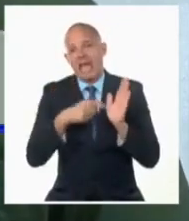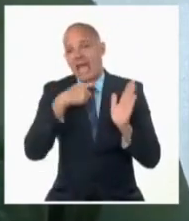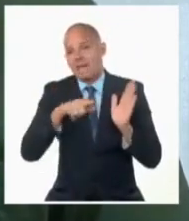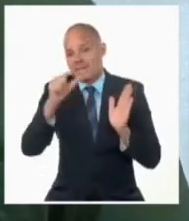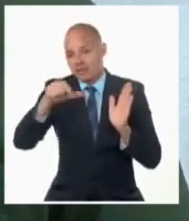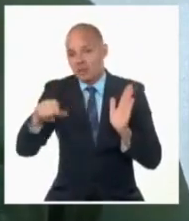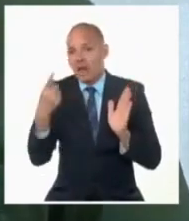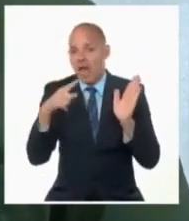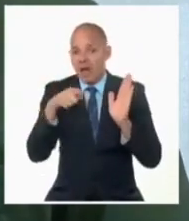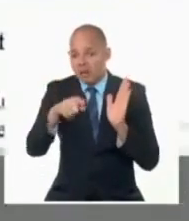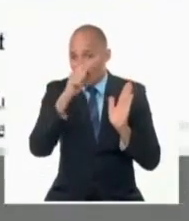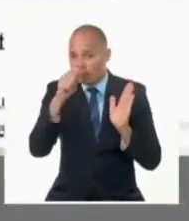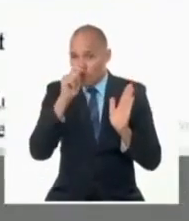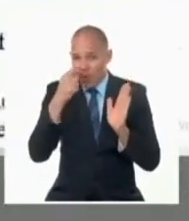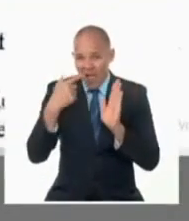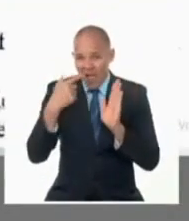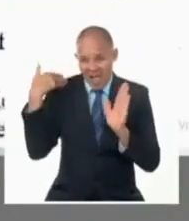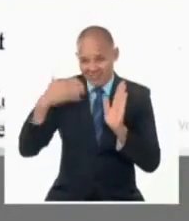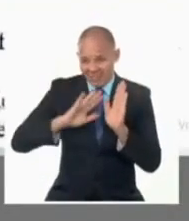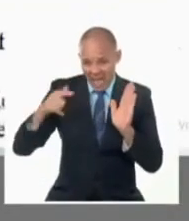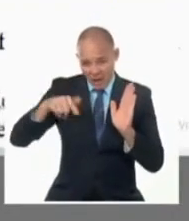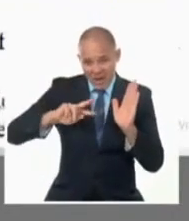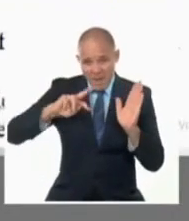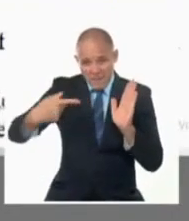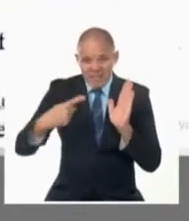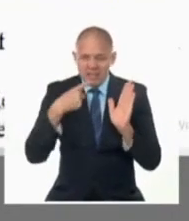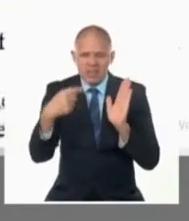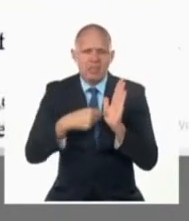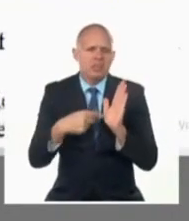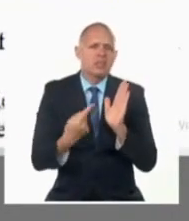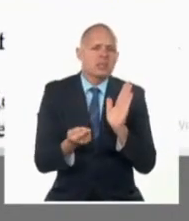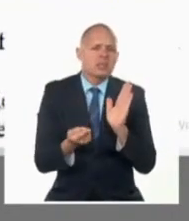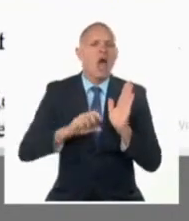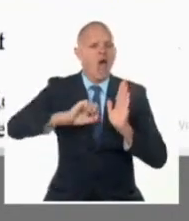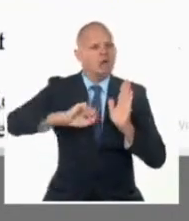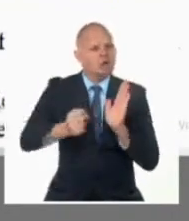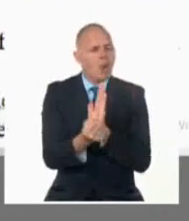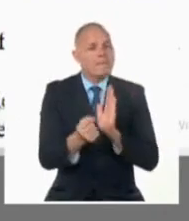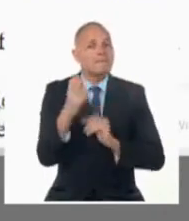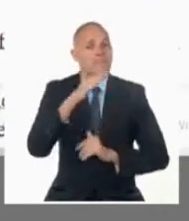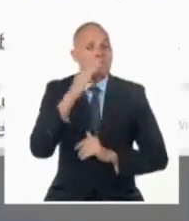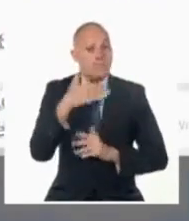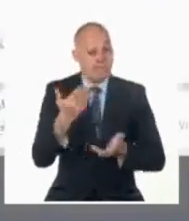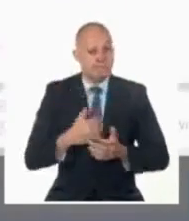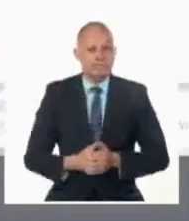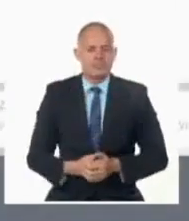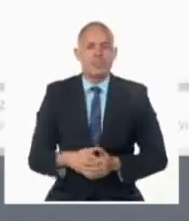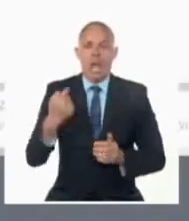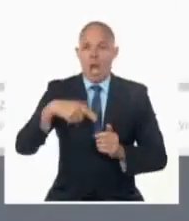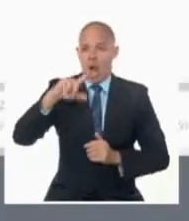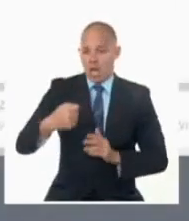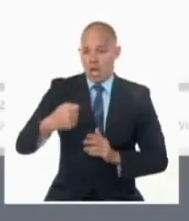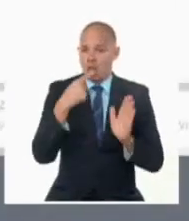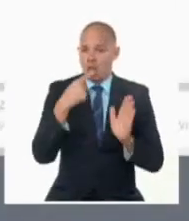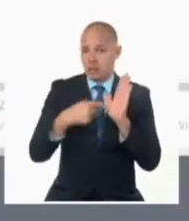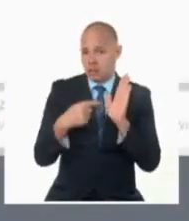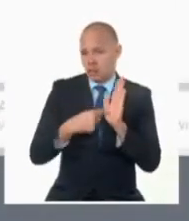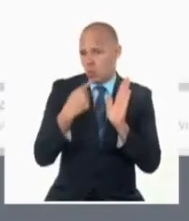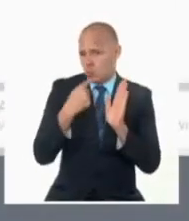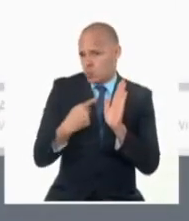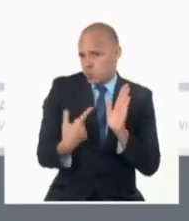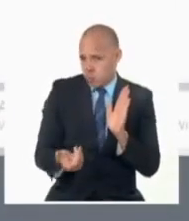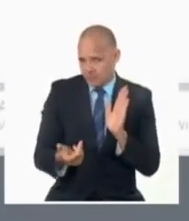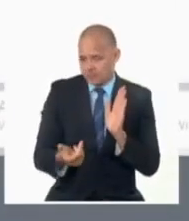sanción más severa. La nueva ley puesta en vigor modifica los beneficios de libertad anticipada,